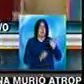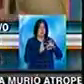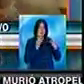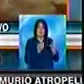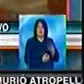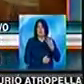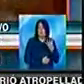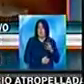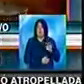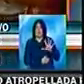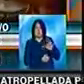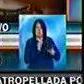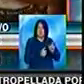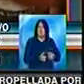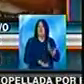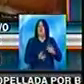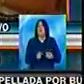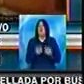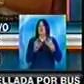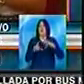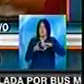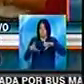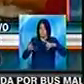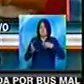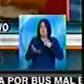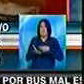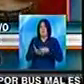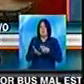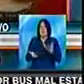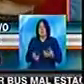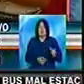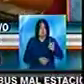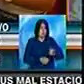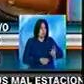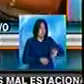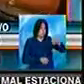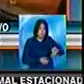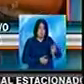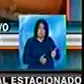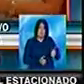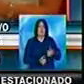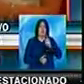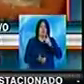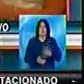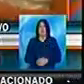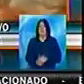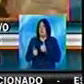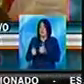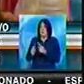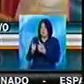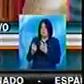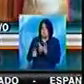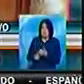de 4 o 5 personas un recibo promedio adecuado, que significa que estamos usando eficientemente el agua? Sí. Qué buena